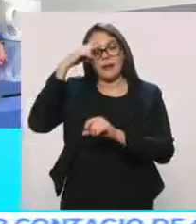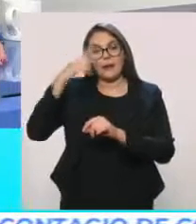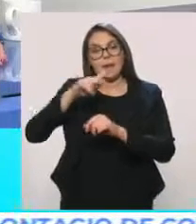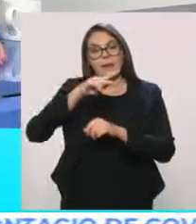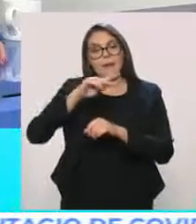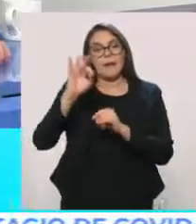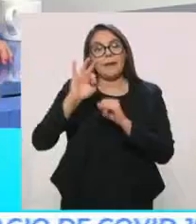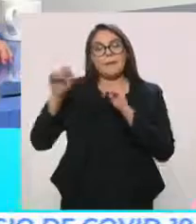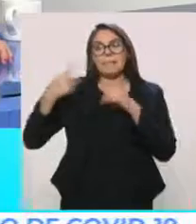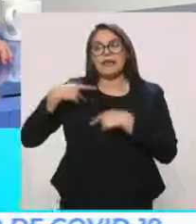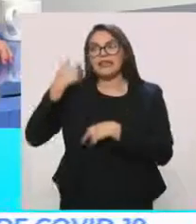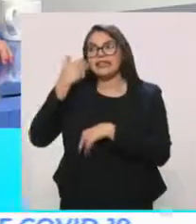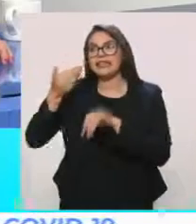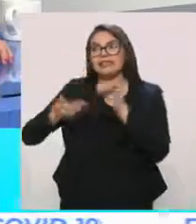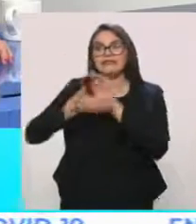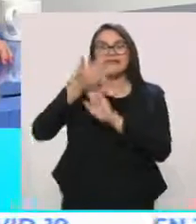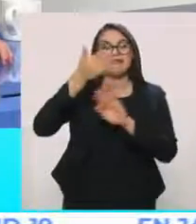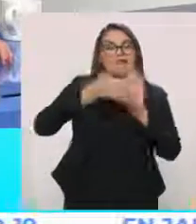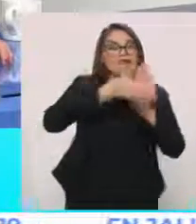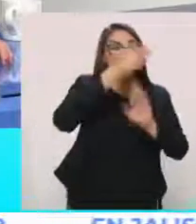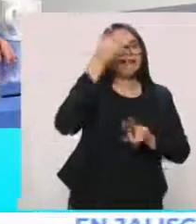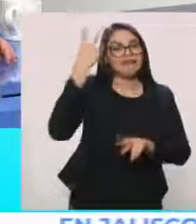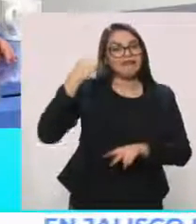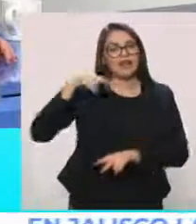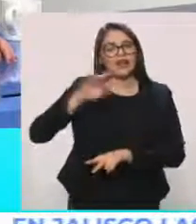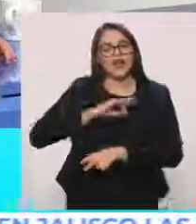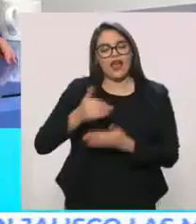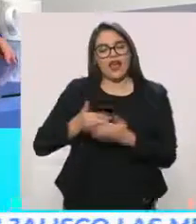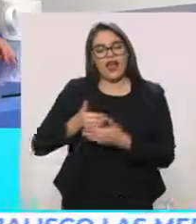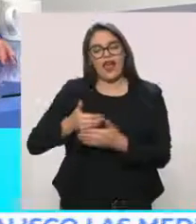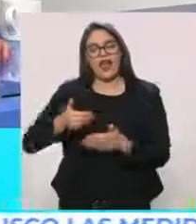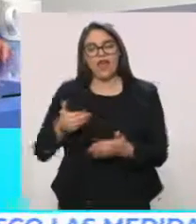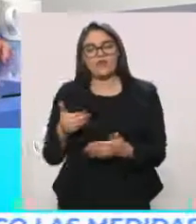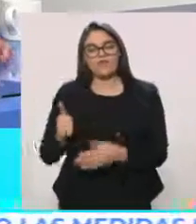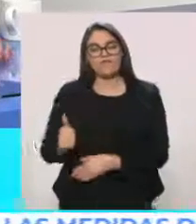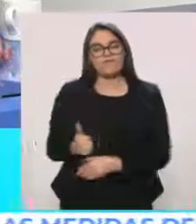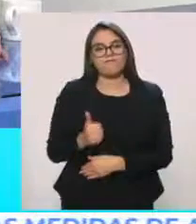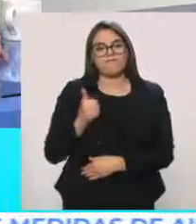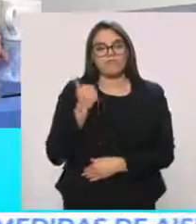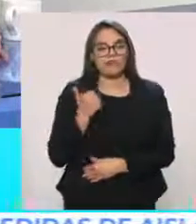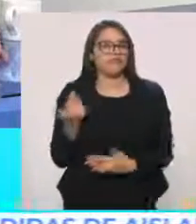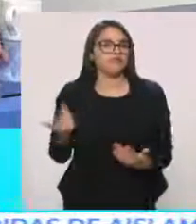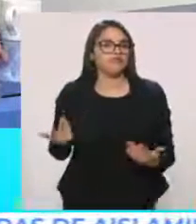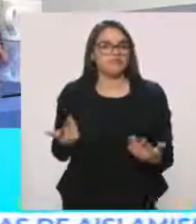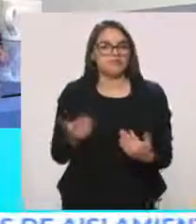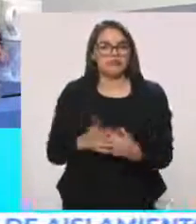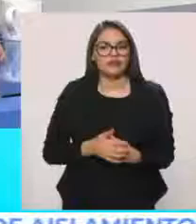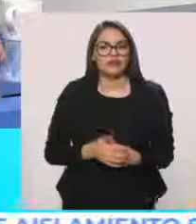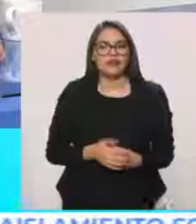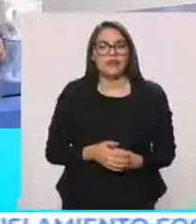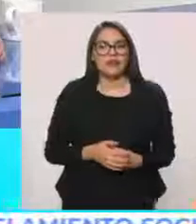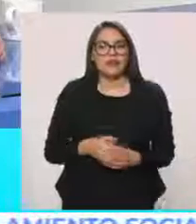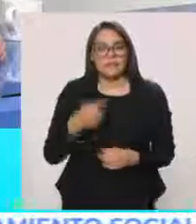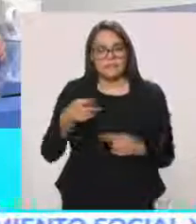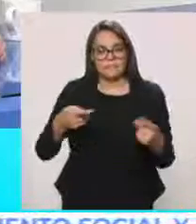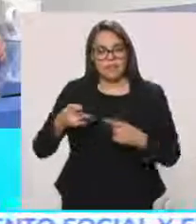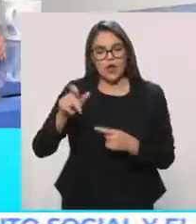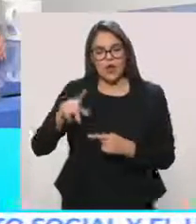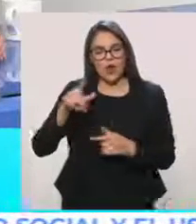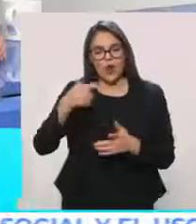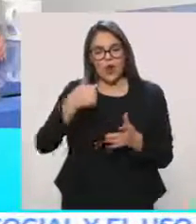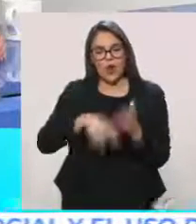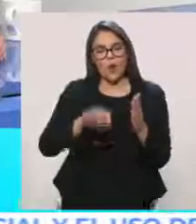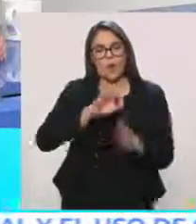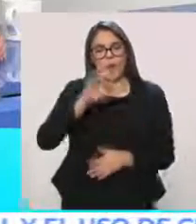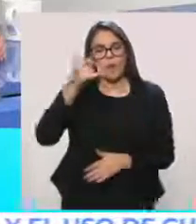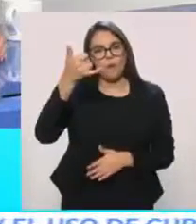quien tiene planes de viajar los pudiera anticipar no solamente en su programación sino en su compra a efecto de